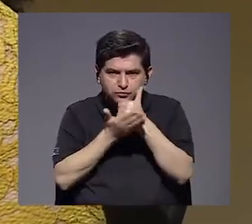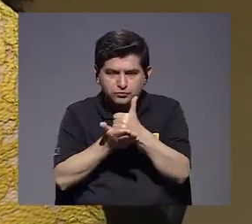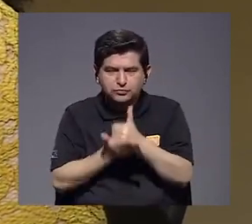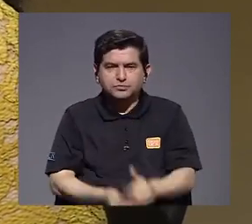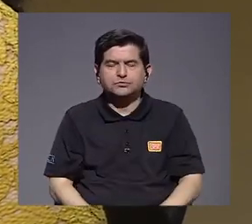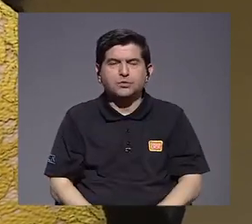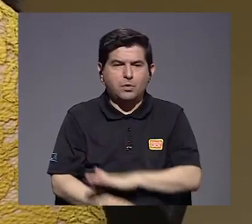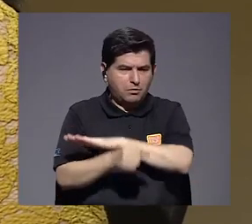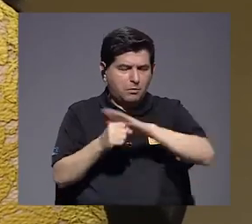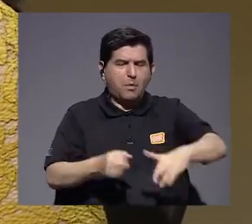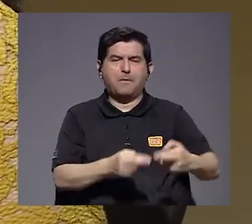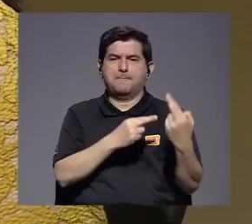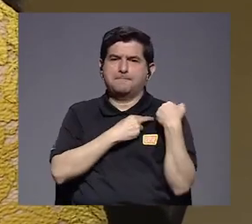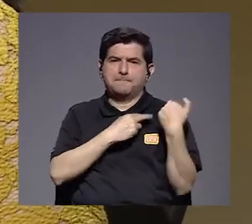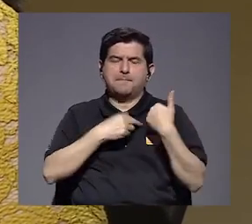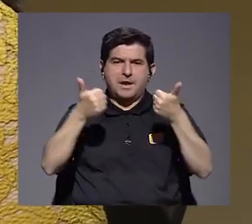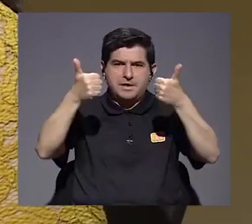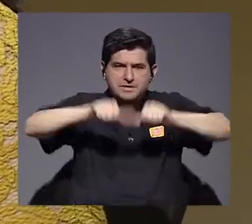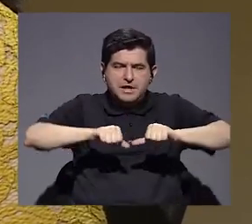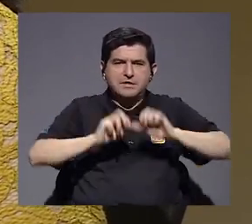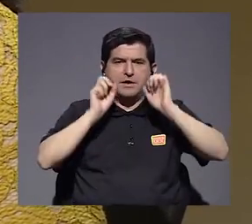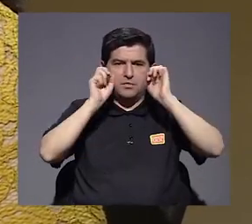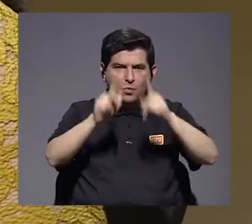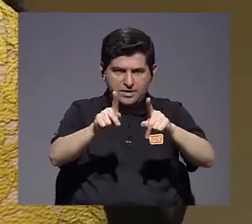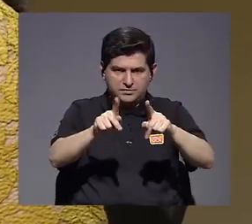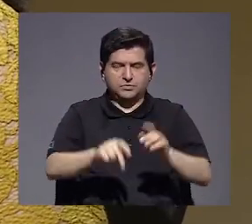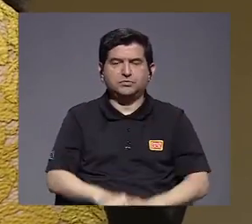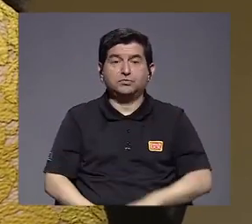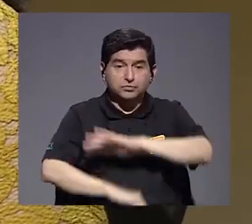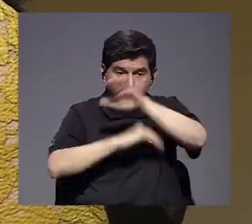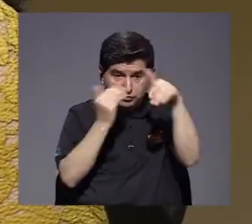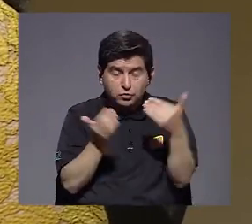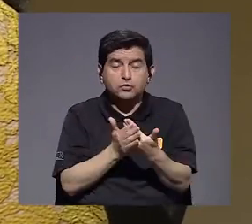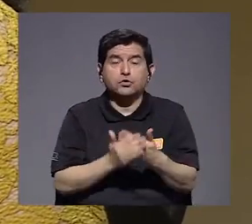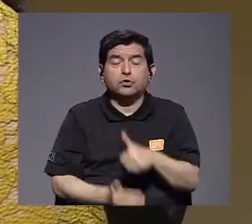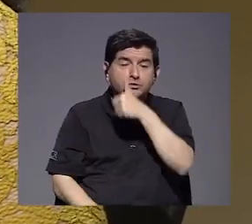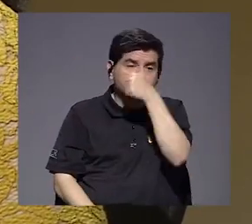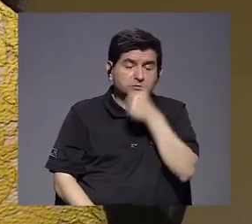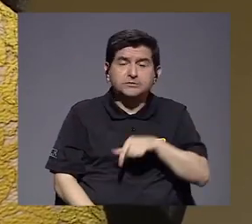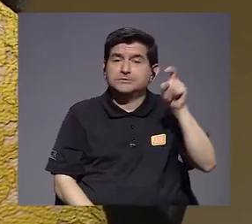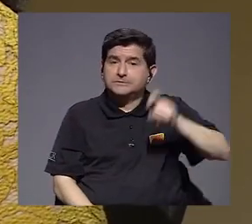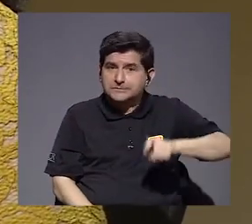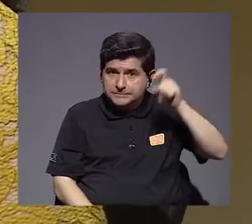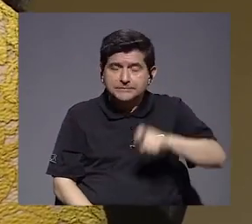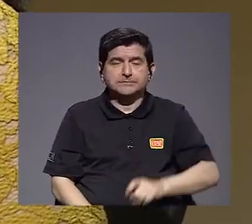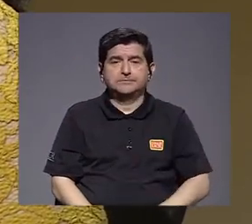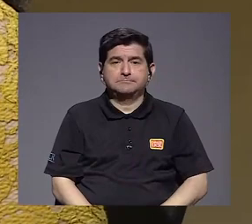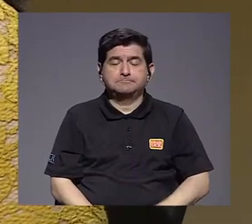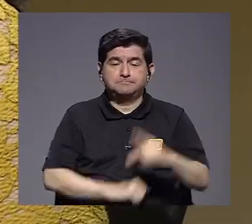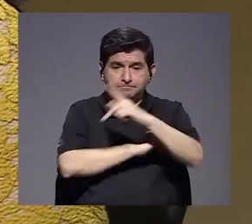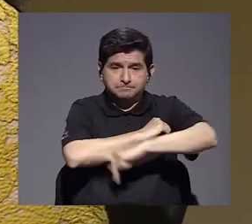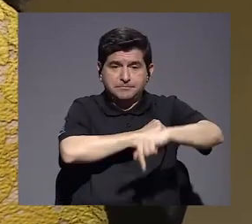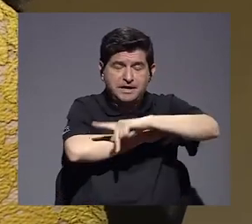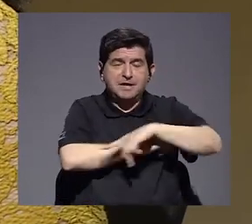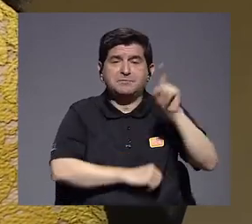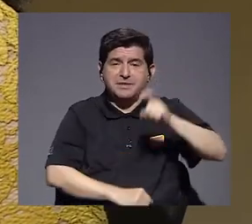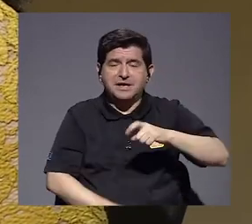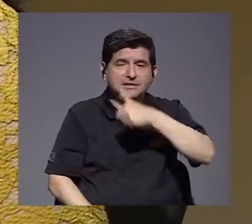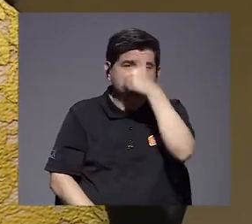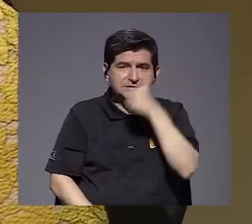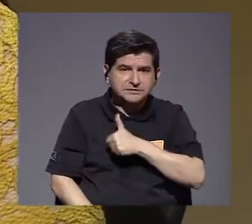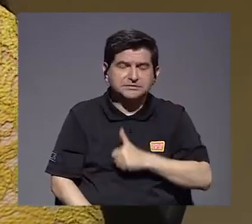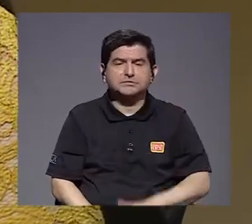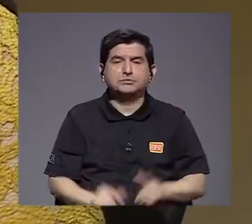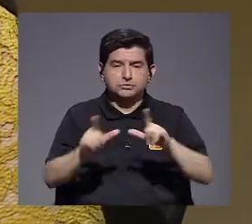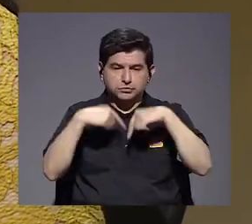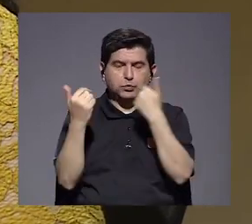con absoluta responsabilidad de acuerdo a sus posibilidades. Creo que todos tenemos que hacer sacrificios porque nuestro país amerita sacrificio